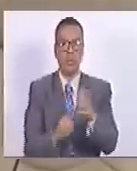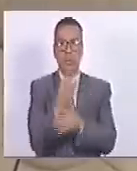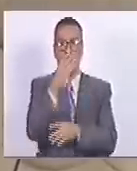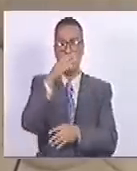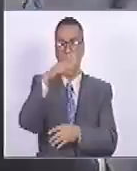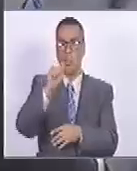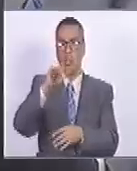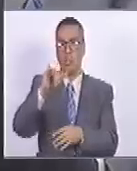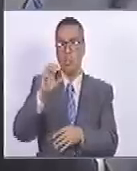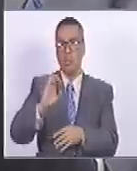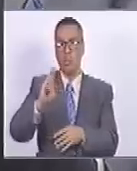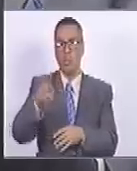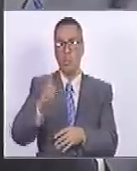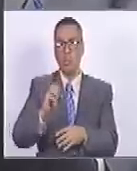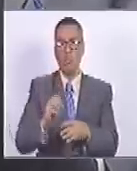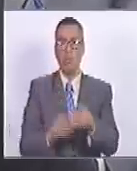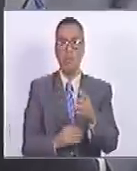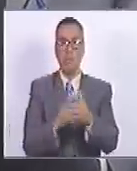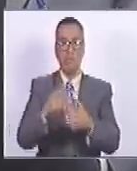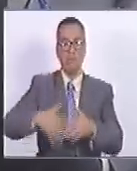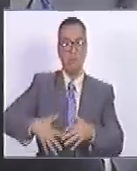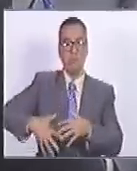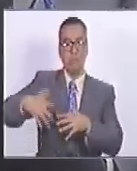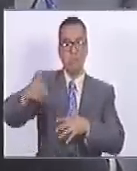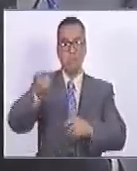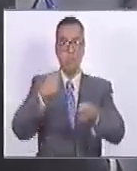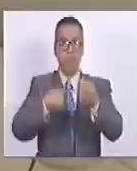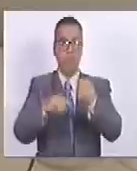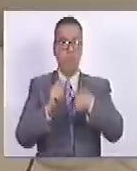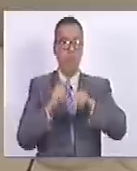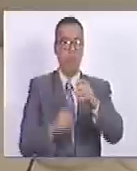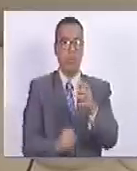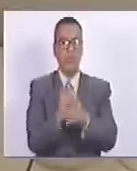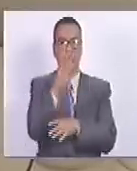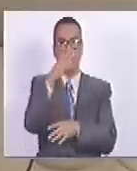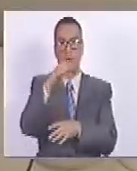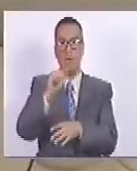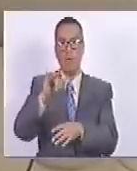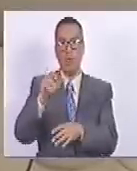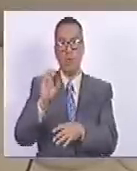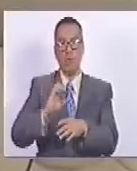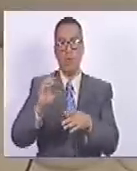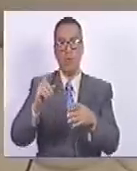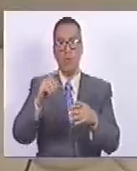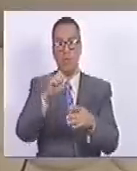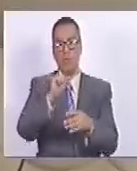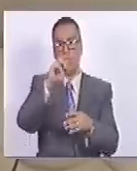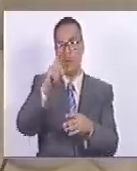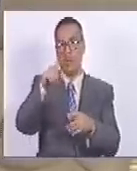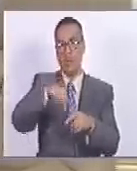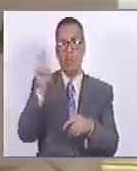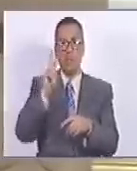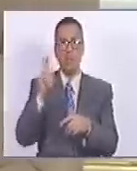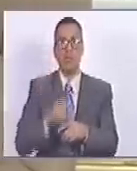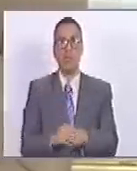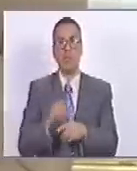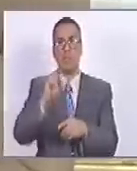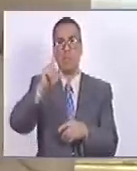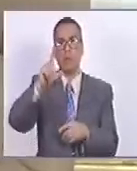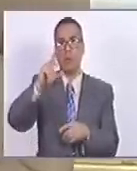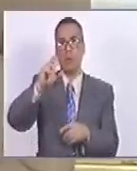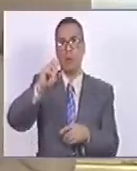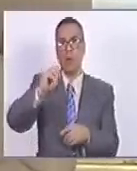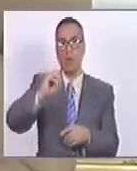Ayacucho y que se hizo millonario haciendo negocio con la Fundación Ayacucho en un gobierno de Acción Democrática en Venezuela. Leopoldo López